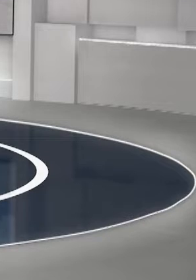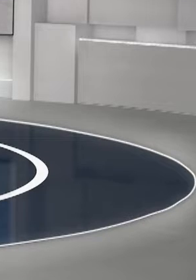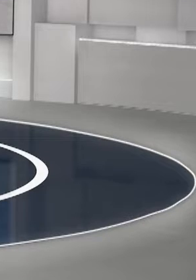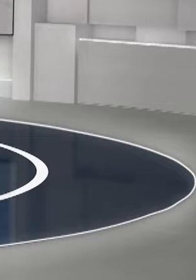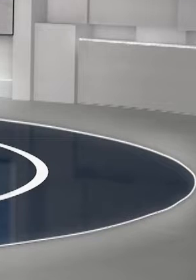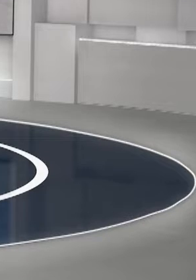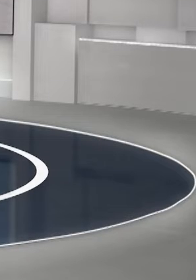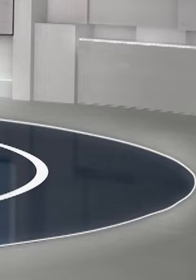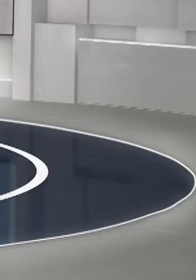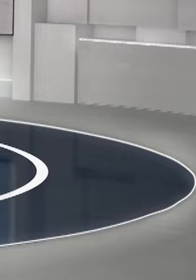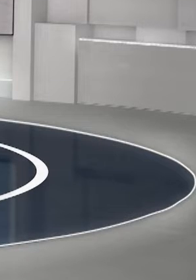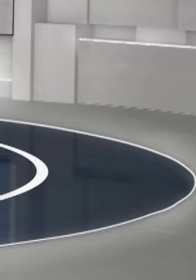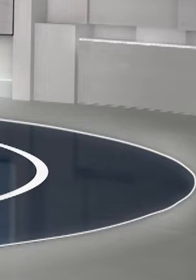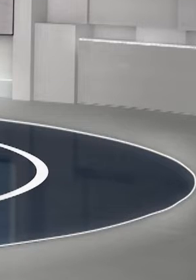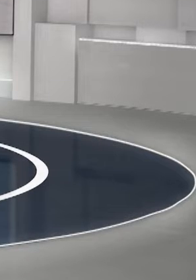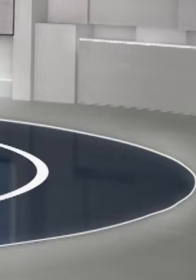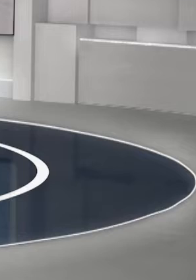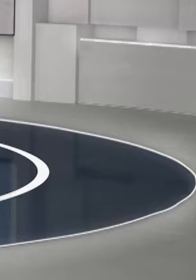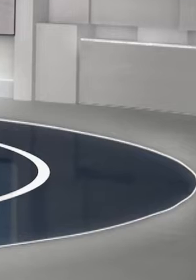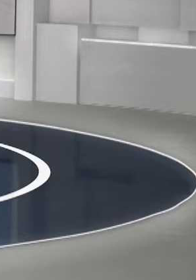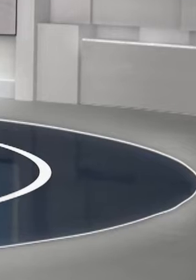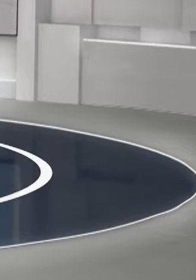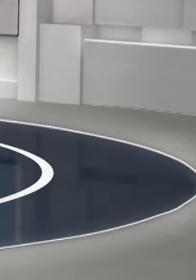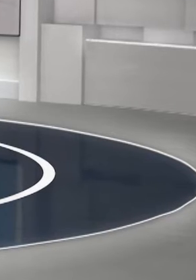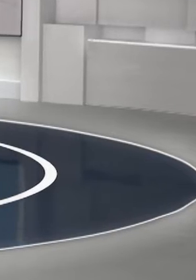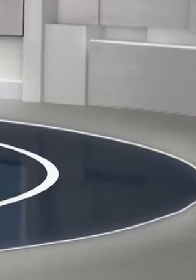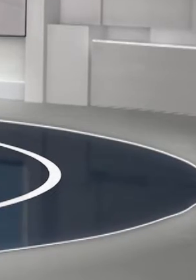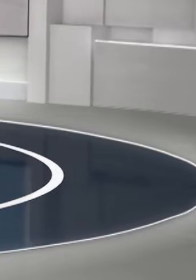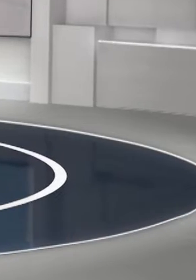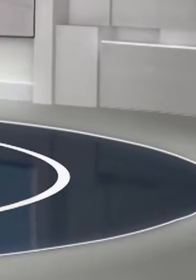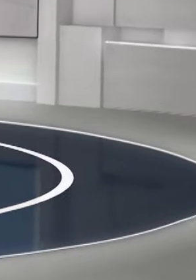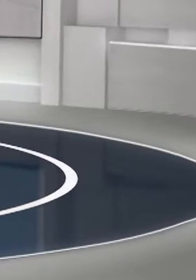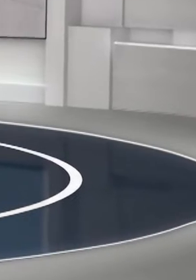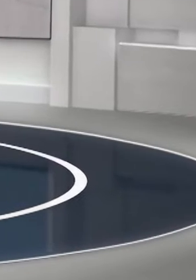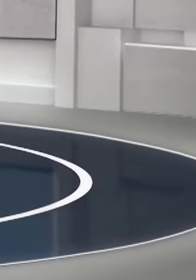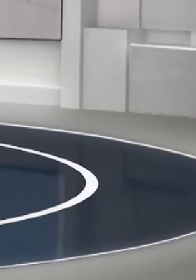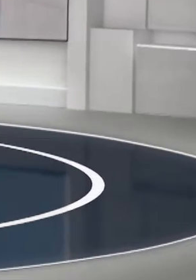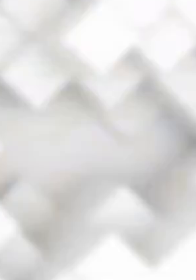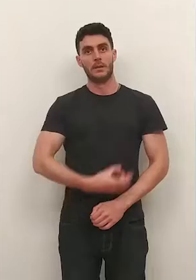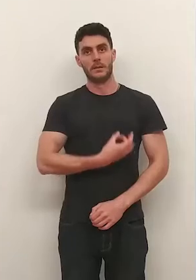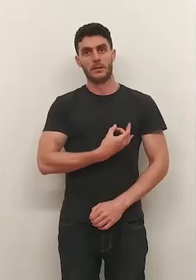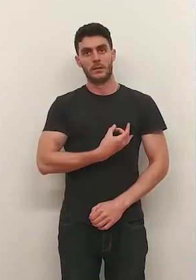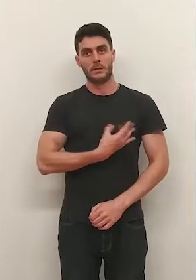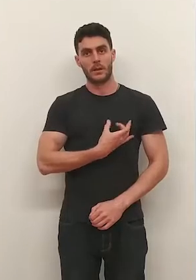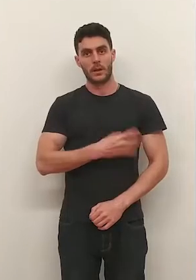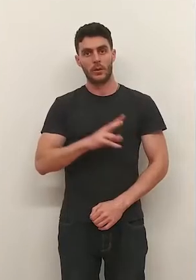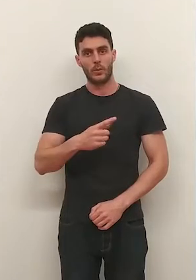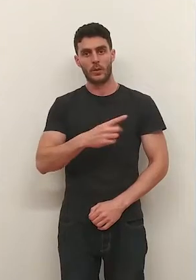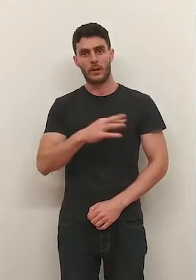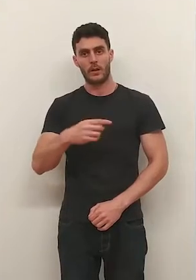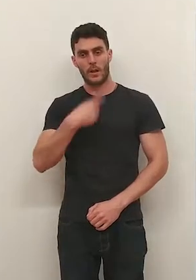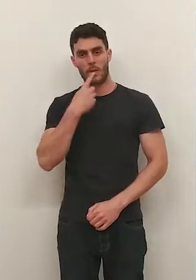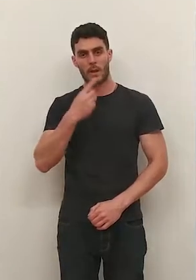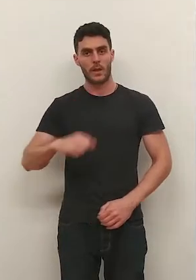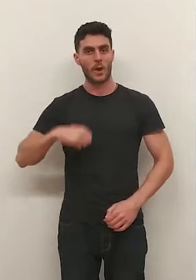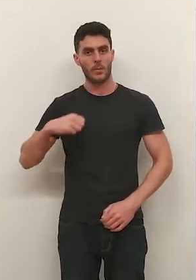¿Qué tal, señoras y señores? Muy buenas tardes. En este martes 31 de mayo les contamos también que el sindicato UGT denuncia la falta de personal